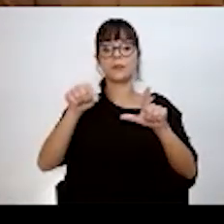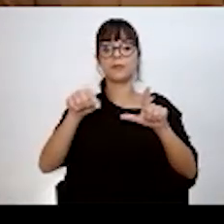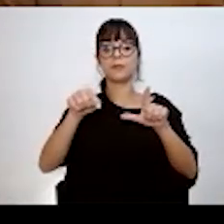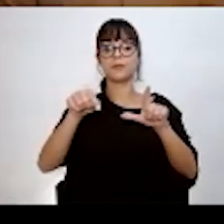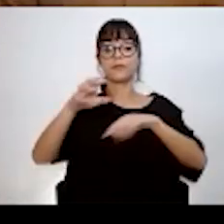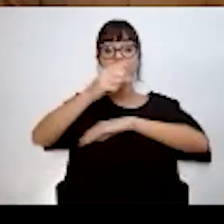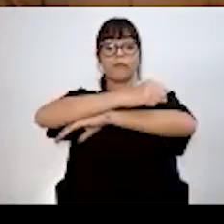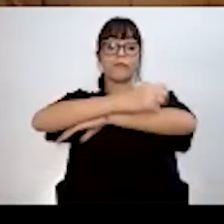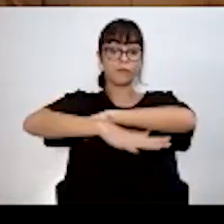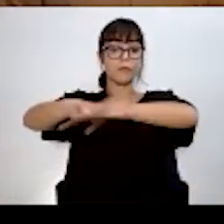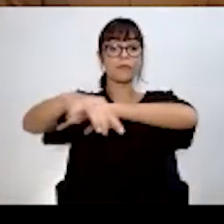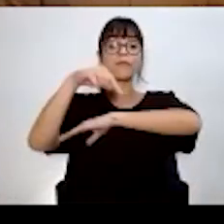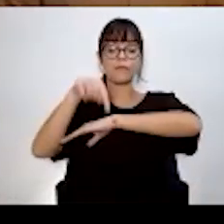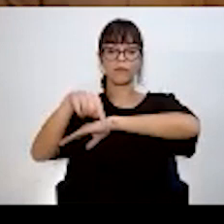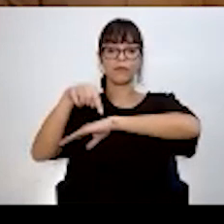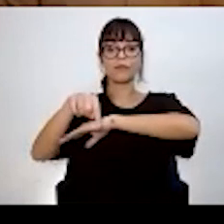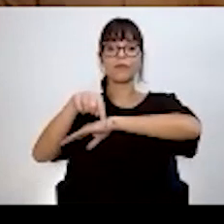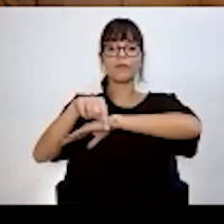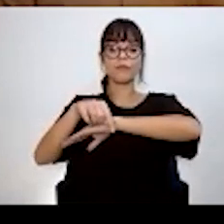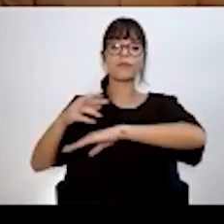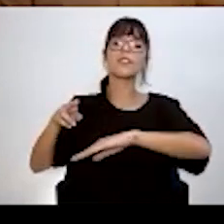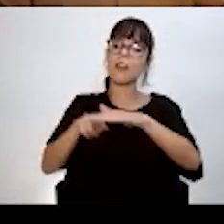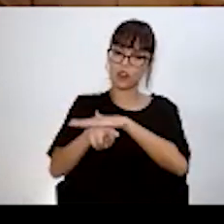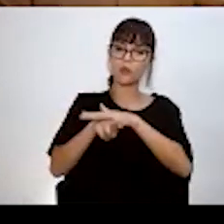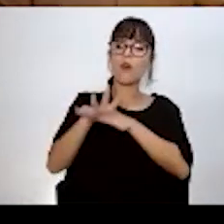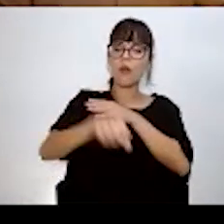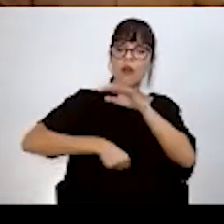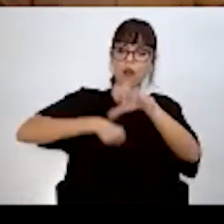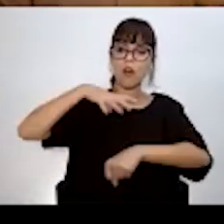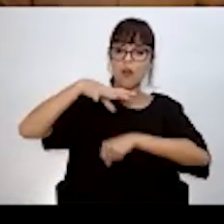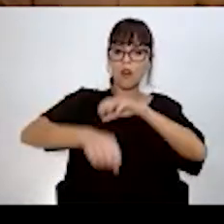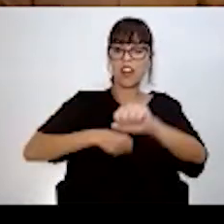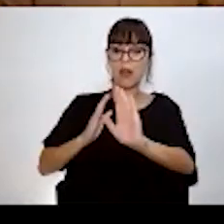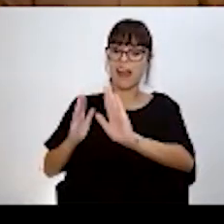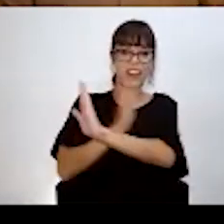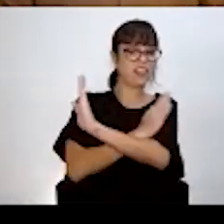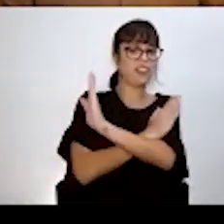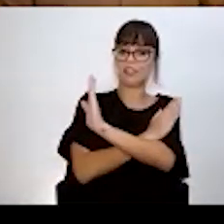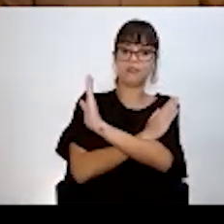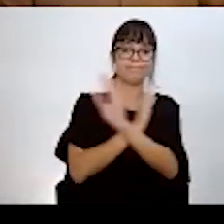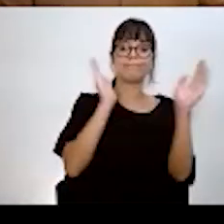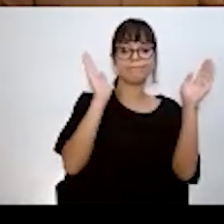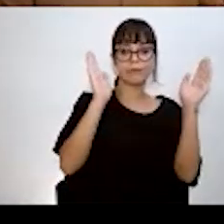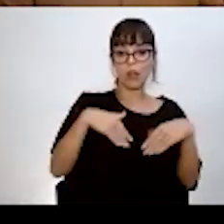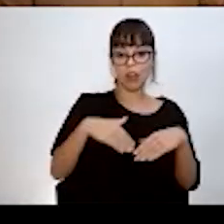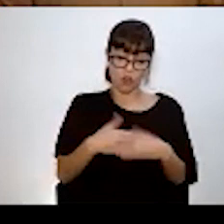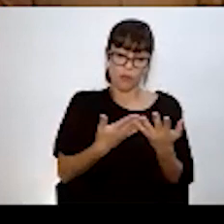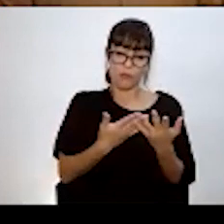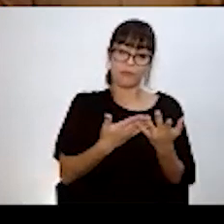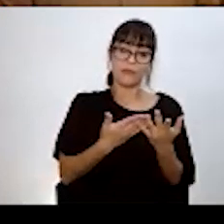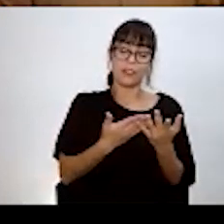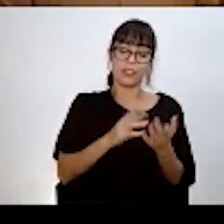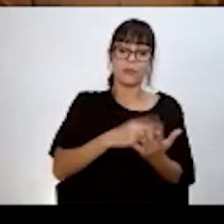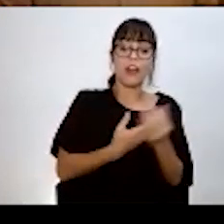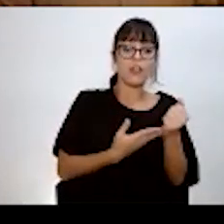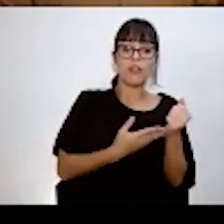medio marino que en fechas anteriores no tenía tales características. La ocupación